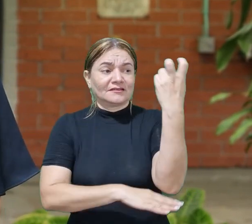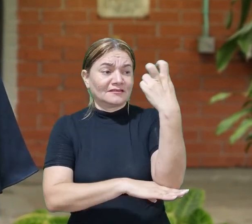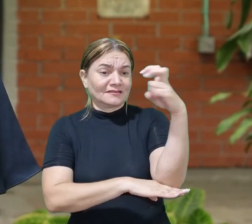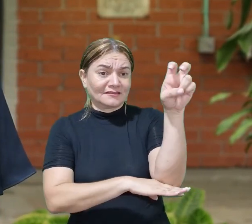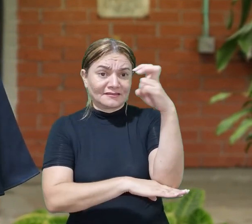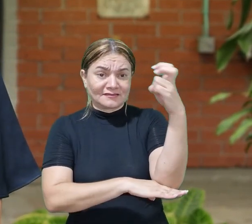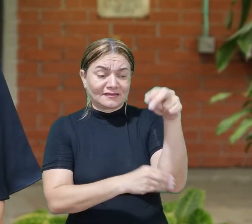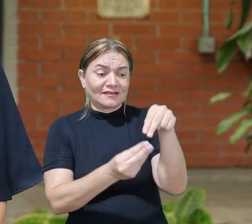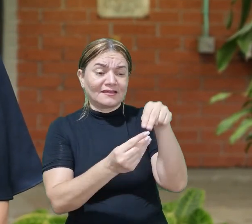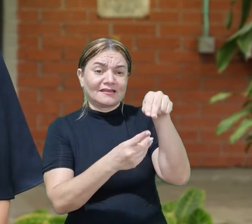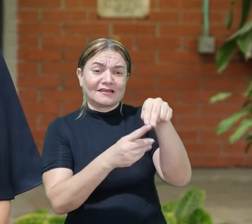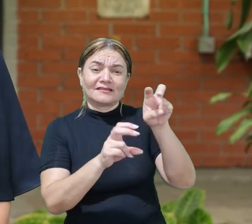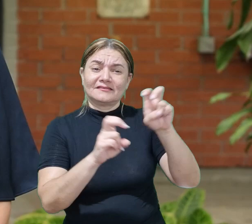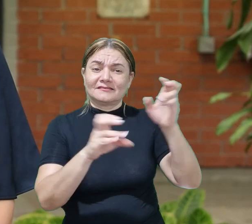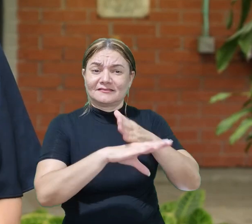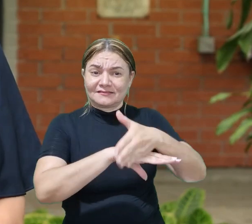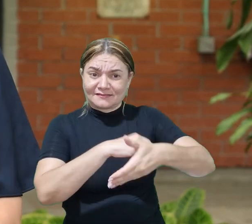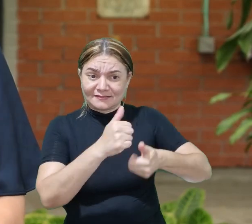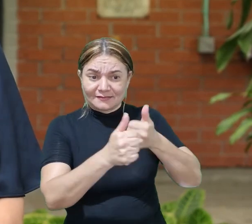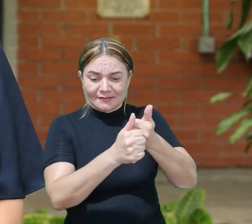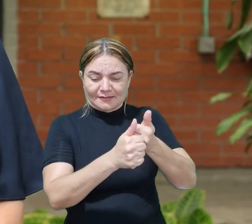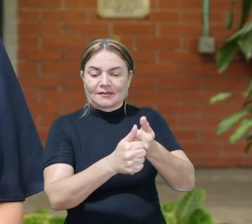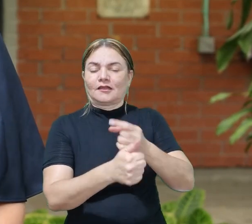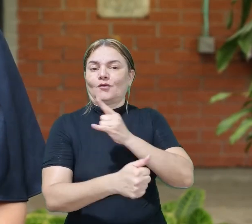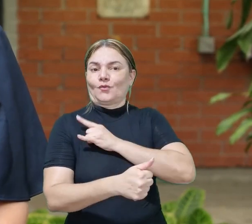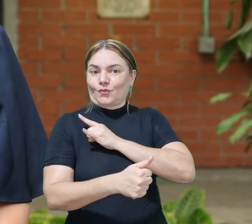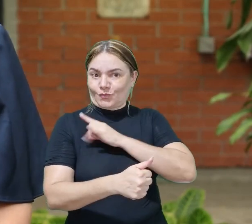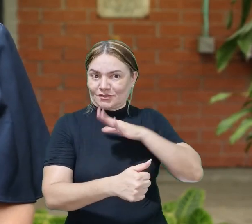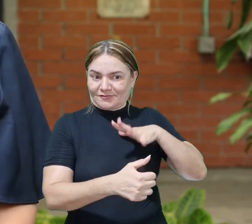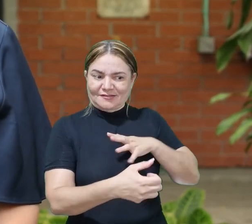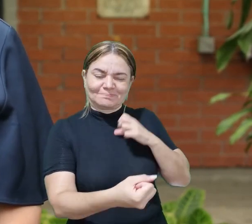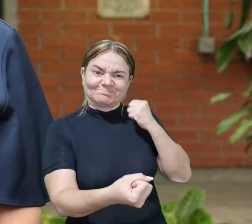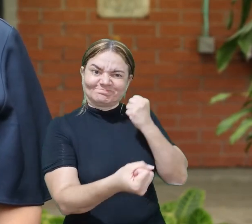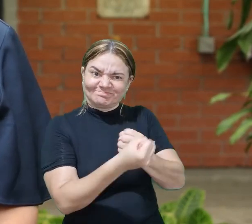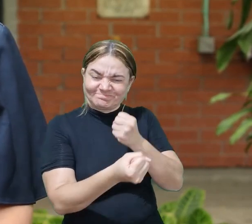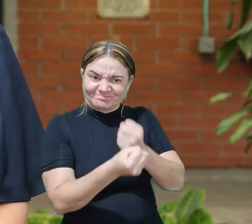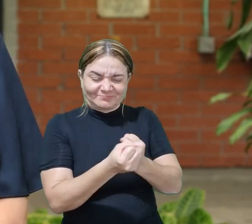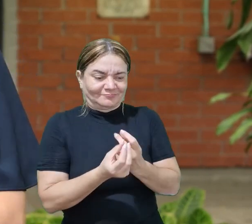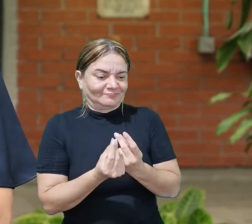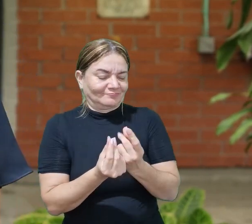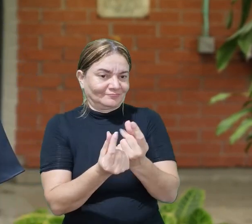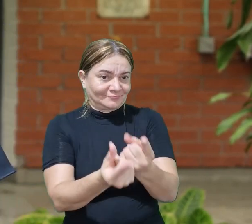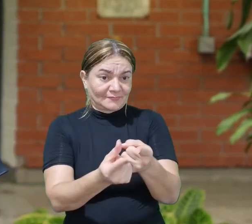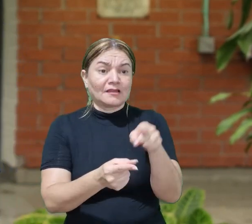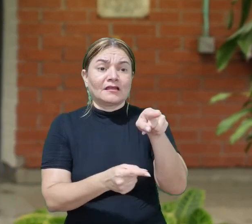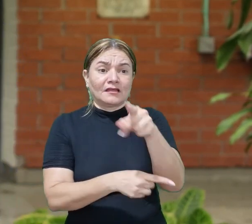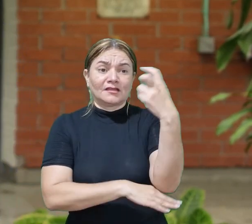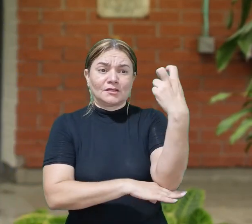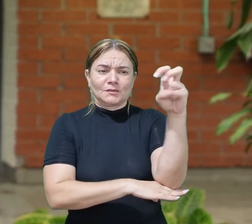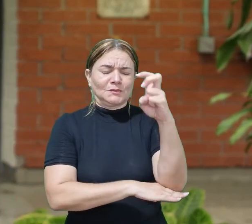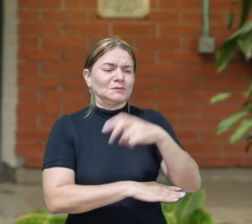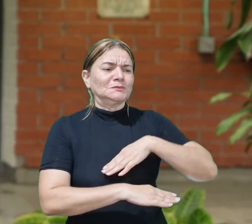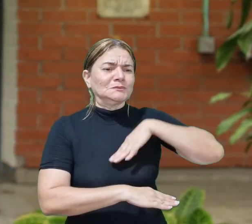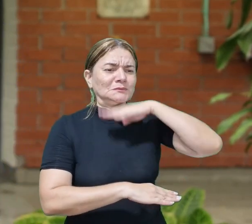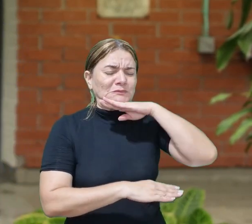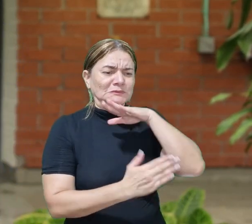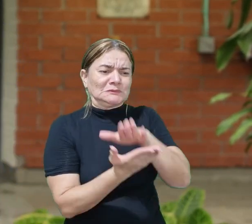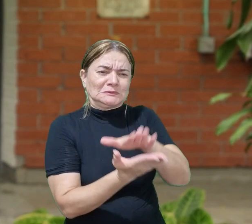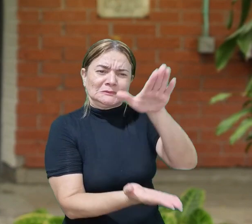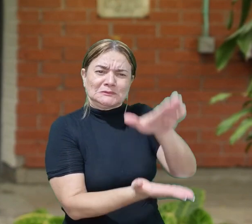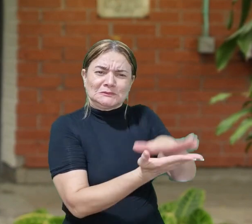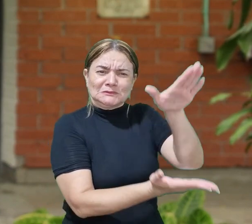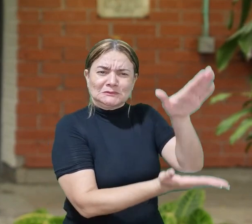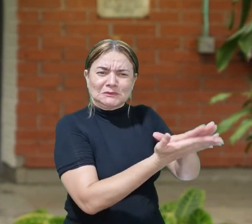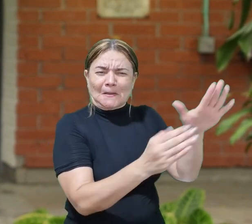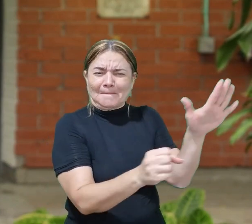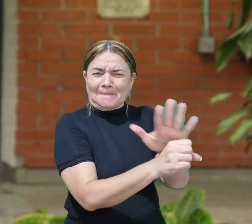con la mediación. Es una oportunidad de buscar no solamente descongestionar los despachos, que